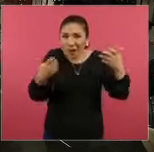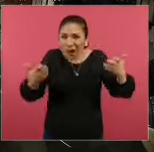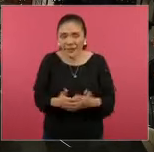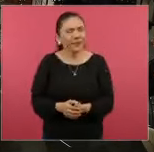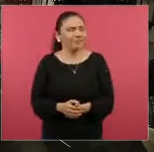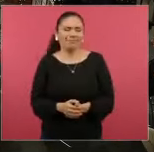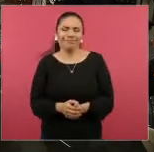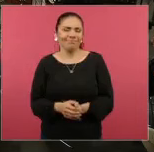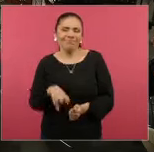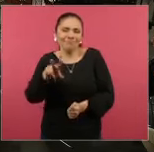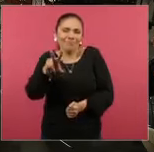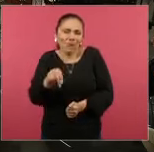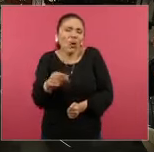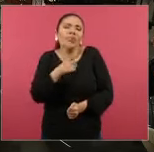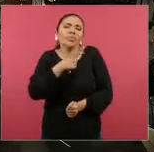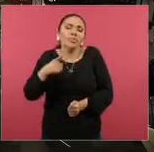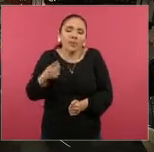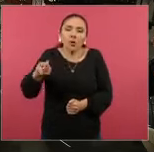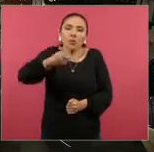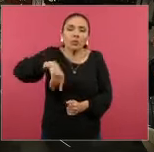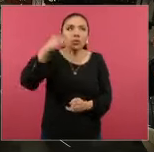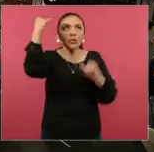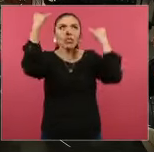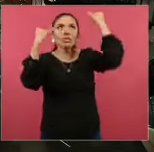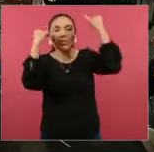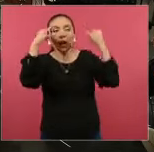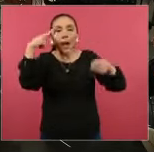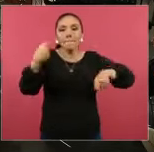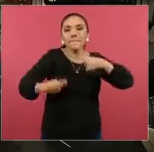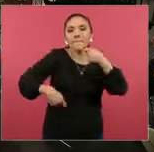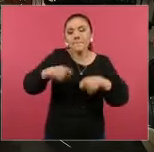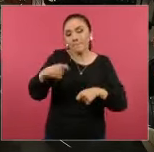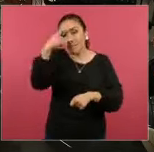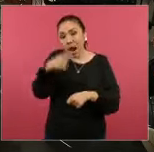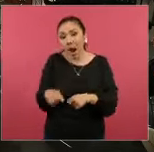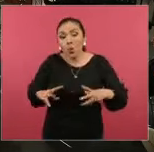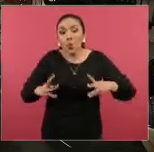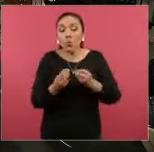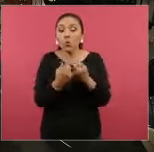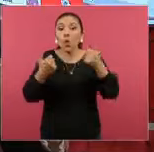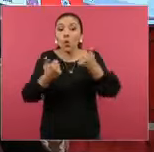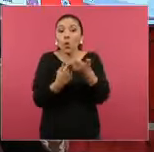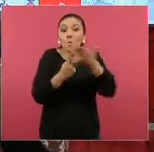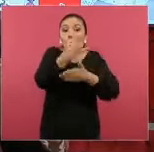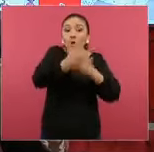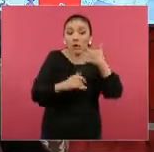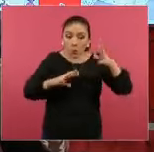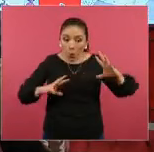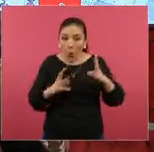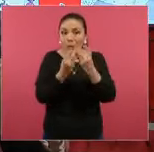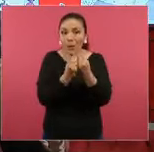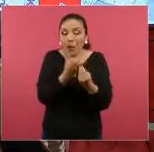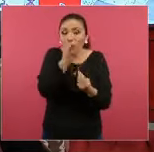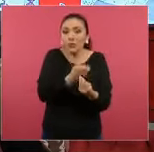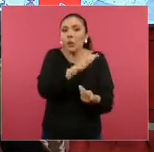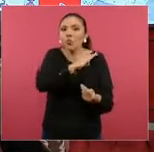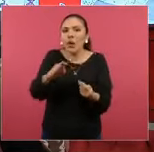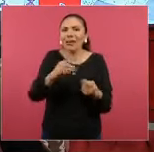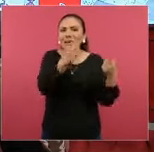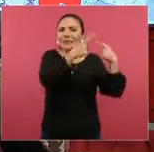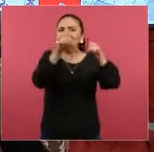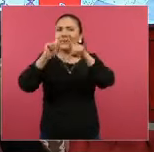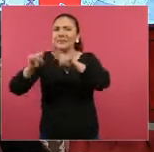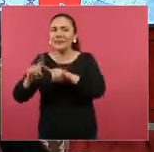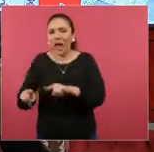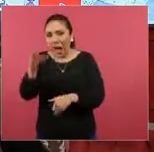que desarrollar las actividades en conjunto con las niñas y los niños, con los padres de familia, para que a través de proyectos integradores podamos articular todos